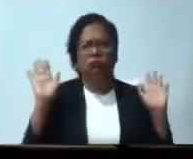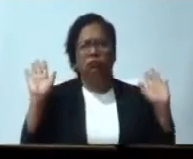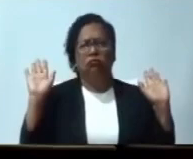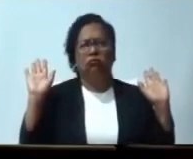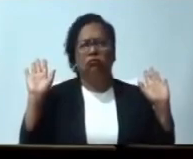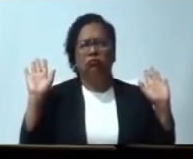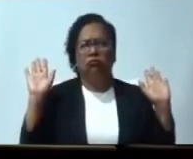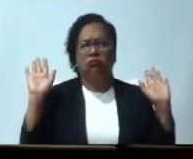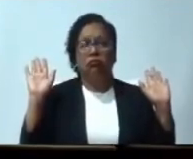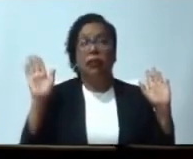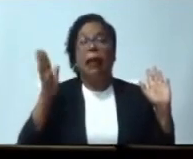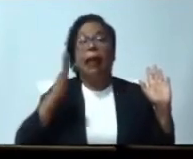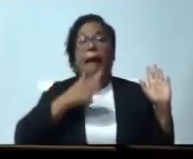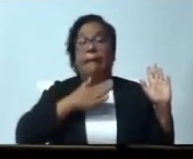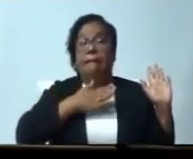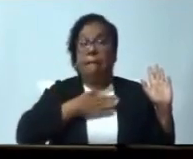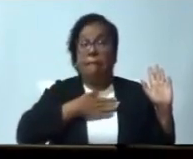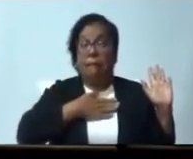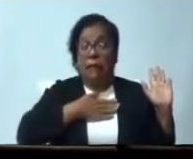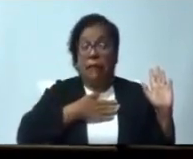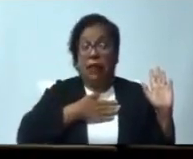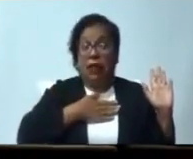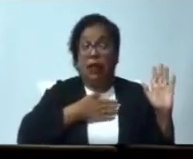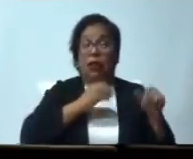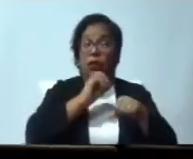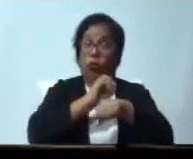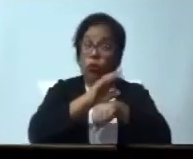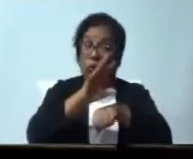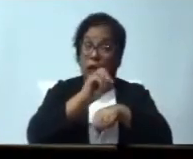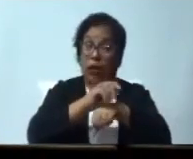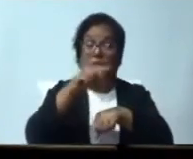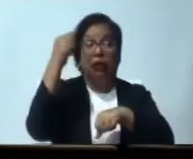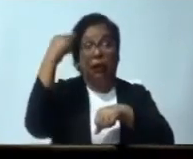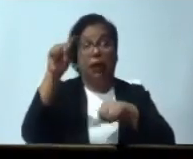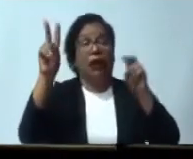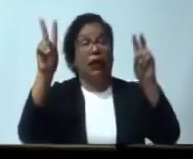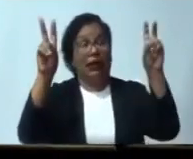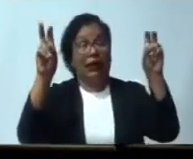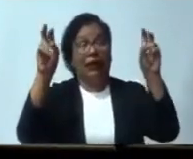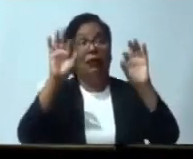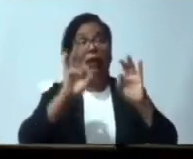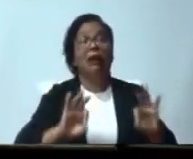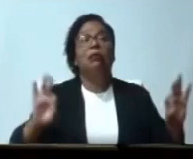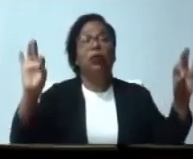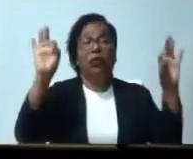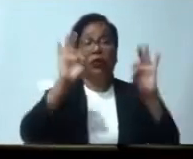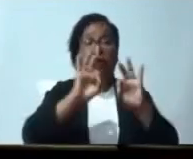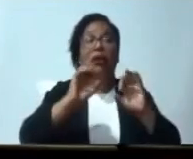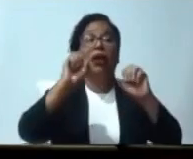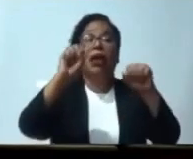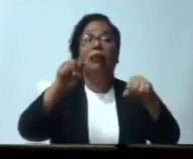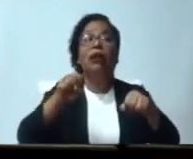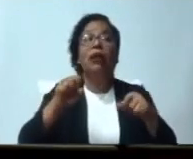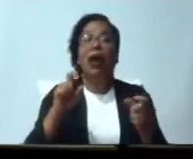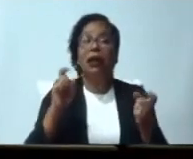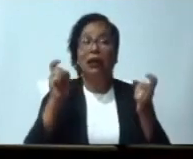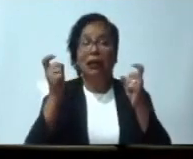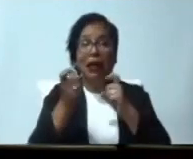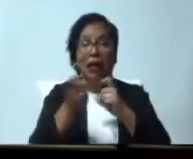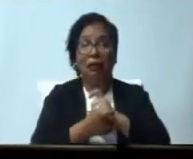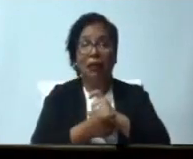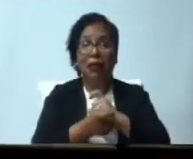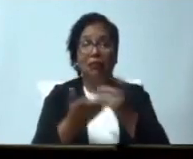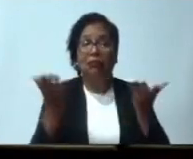para no dejar caer este tema tan importante es que podamos modificarlo y llevarlo a